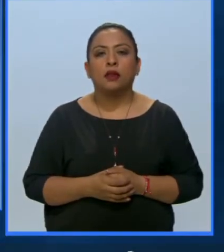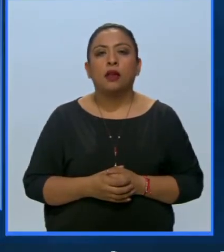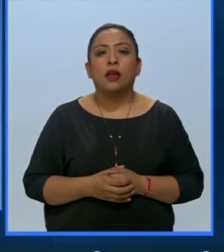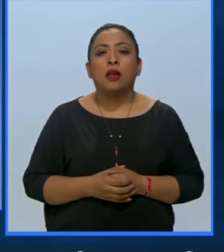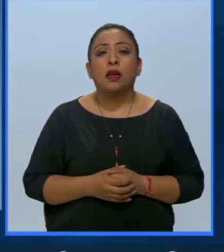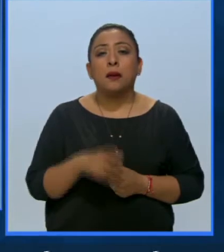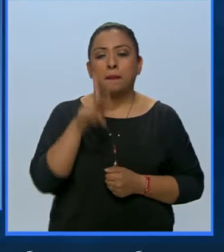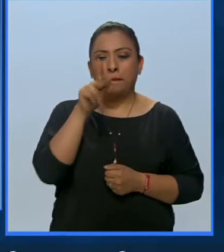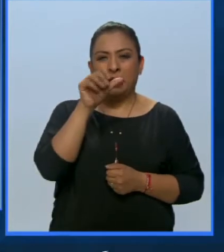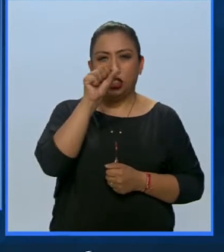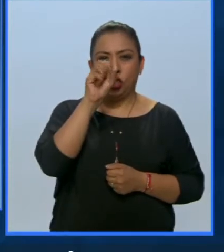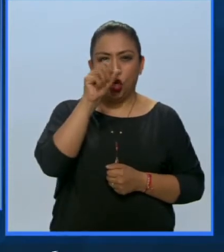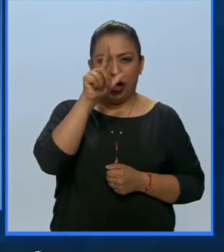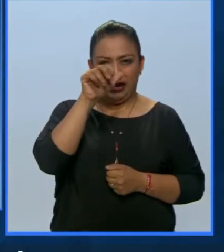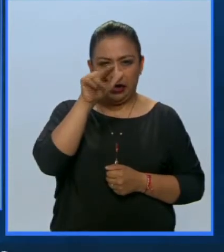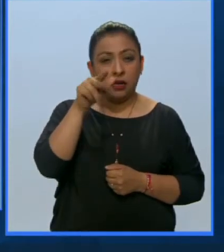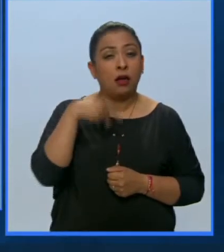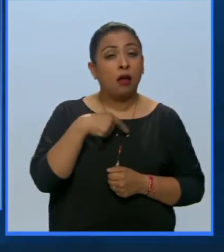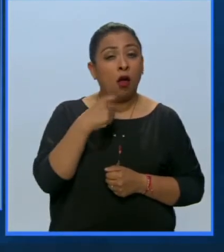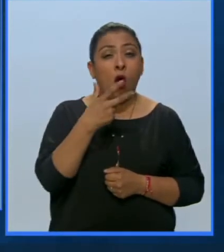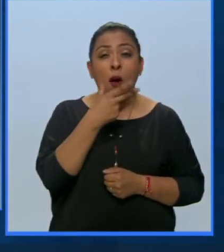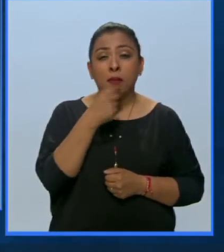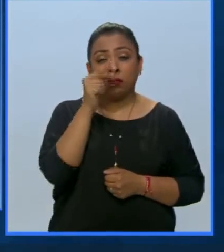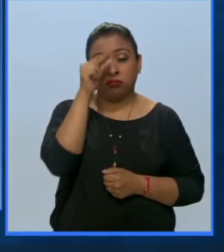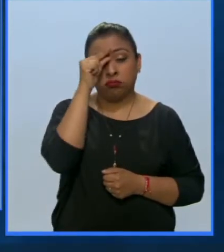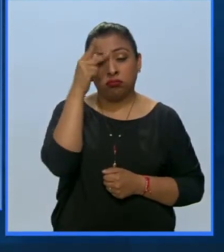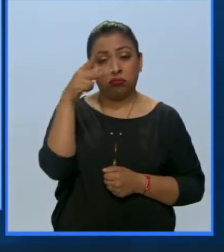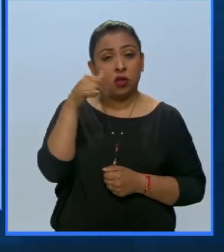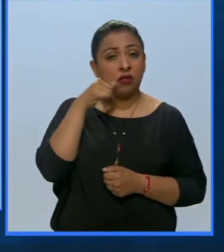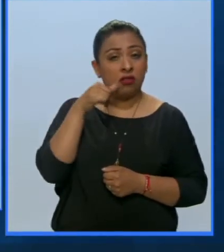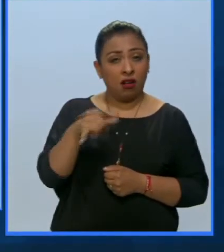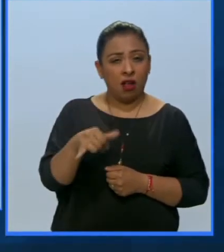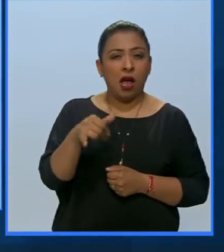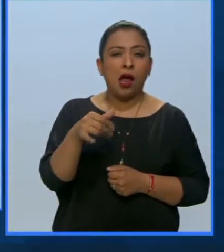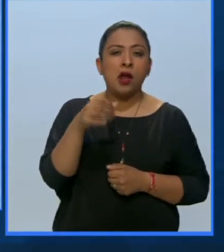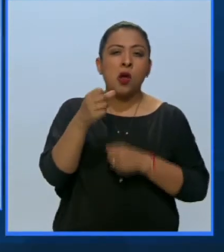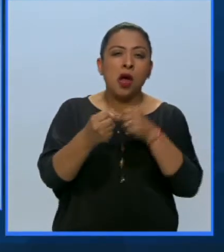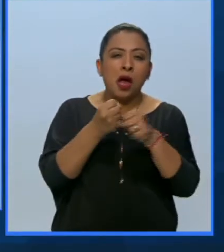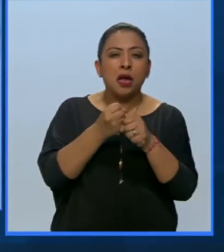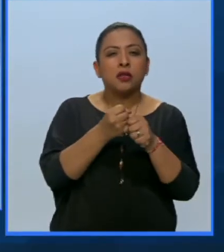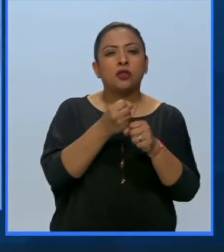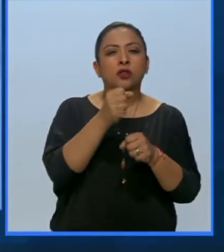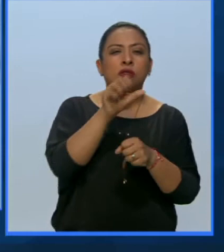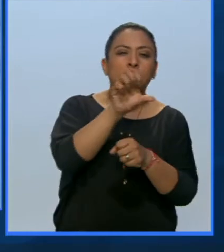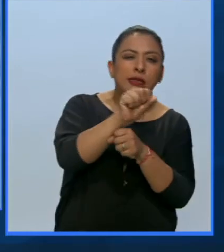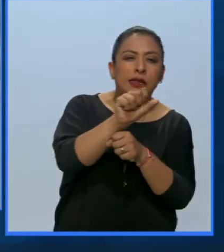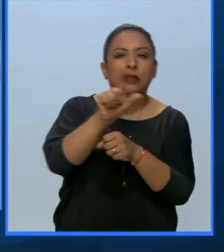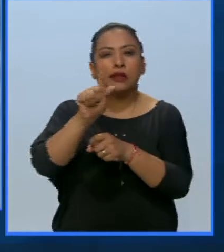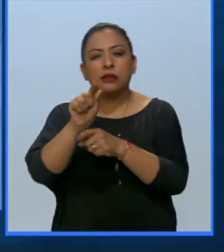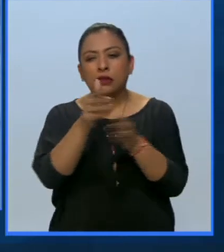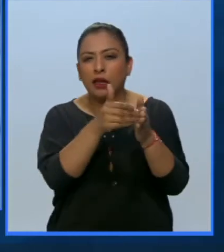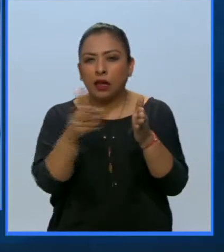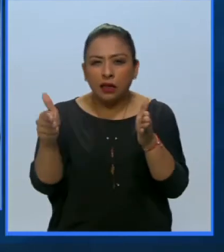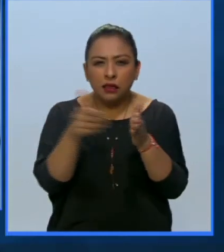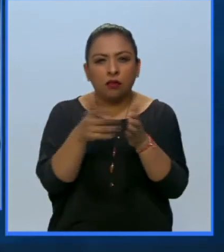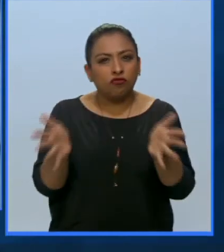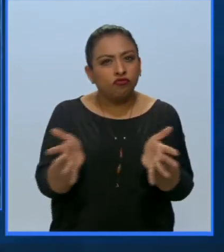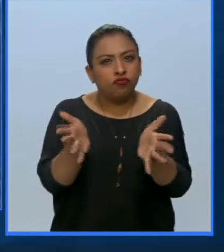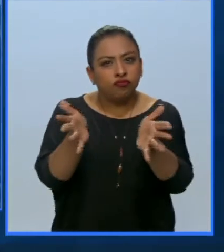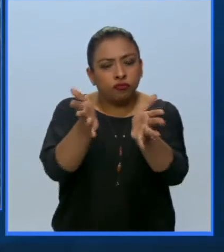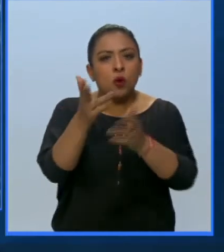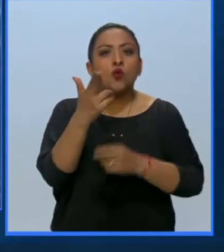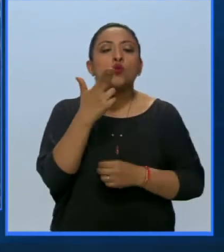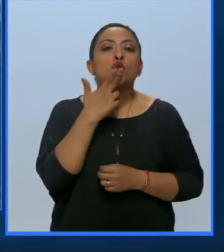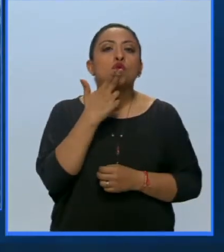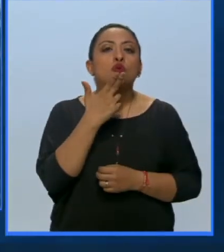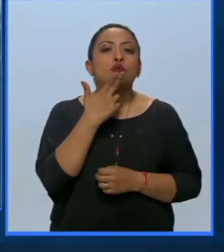Pasolini fue uno de los intelectuales italianos que en los años 60 y 70 más impulsó el